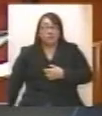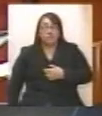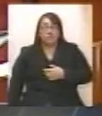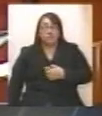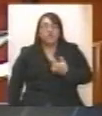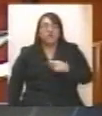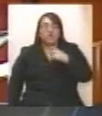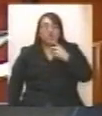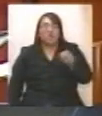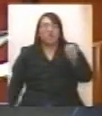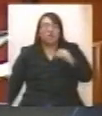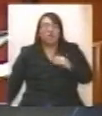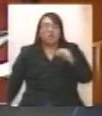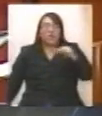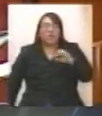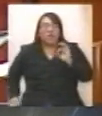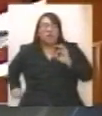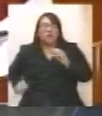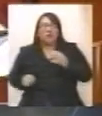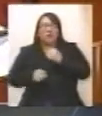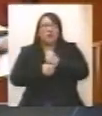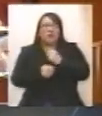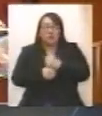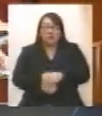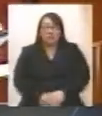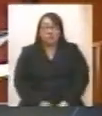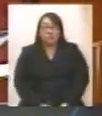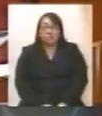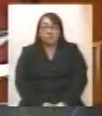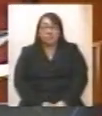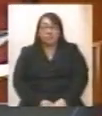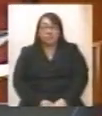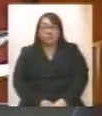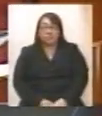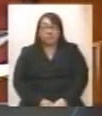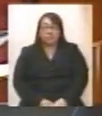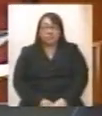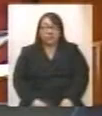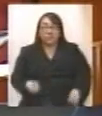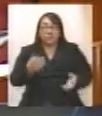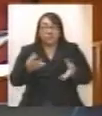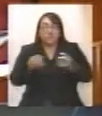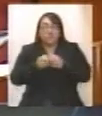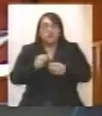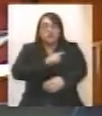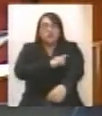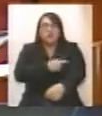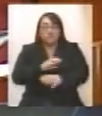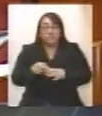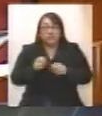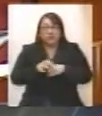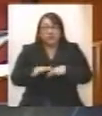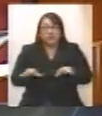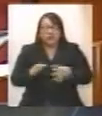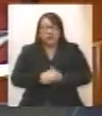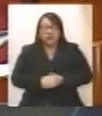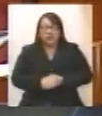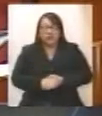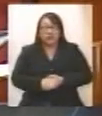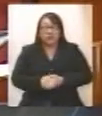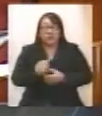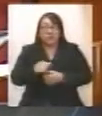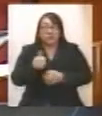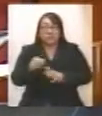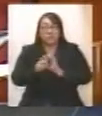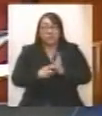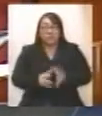vienen implementando este mismo sistema. Para complementar este esfuerzo y hacerlo extensivo a otras